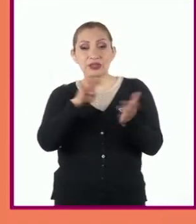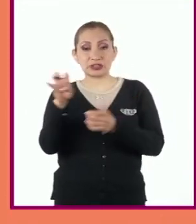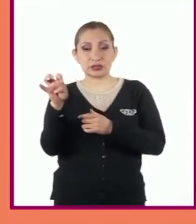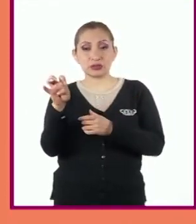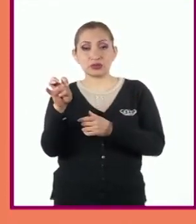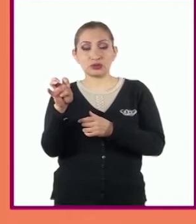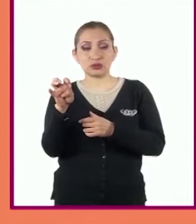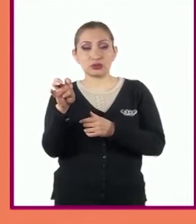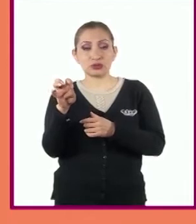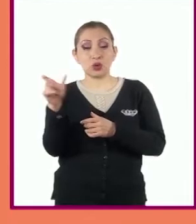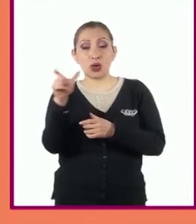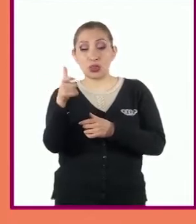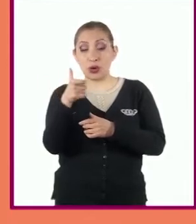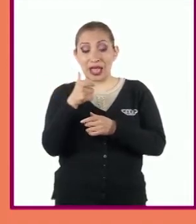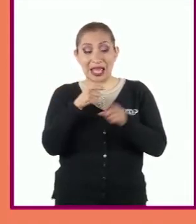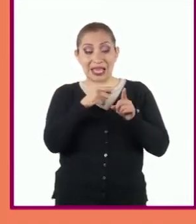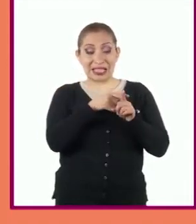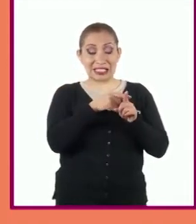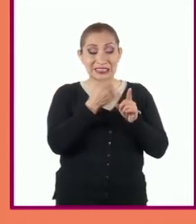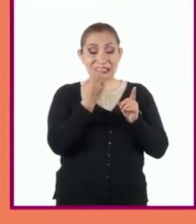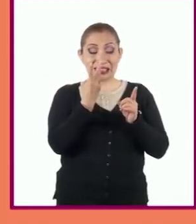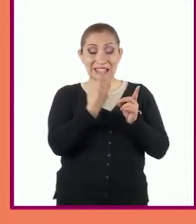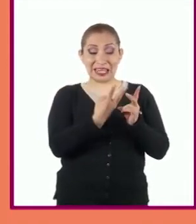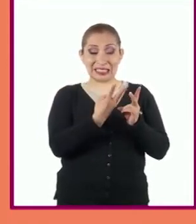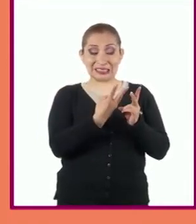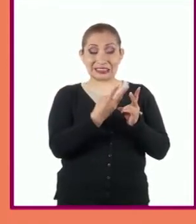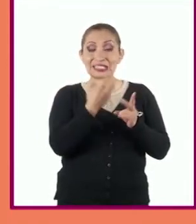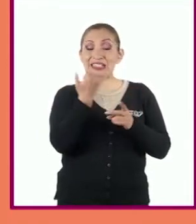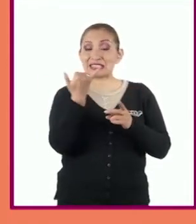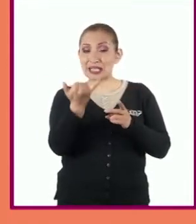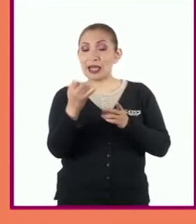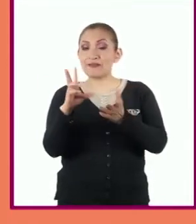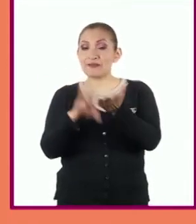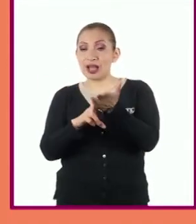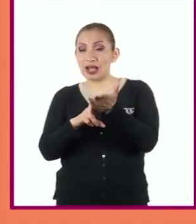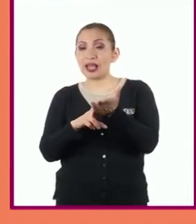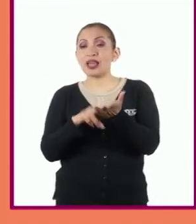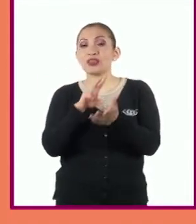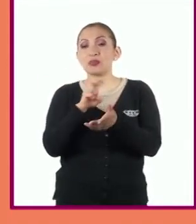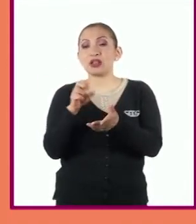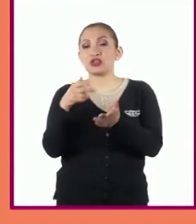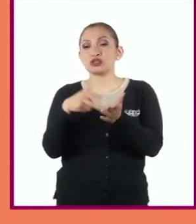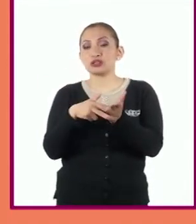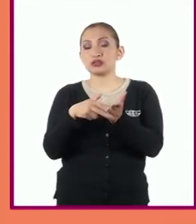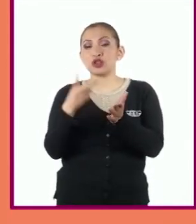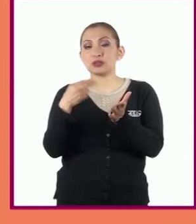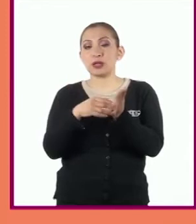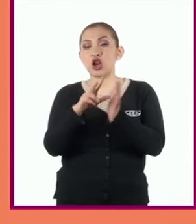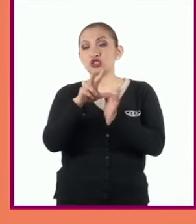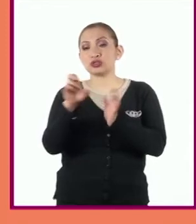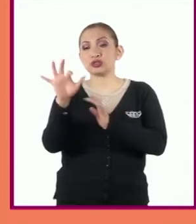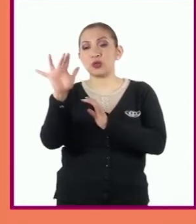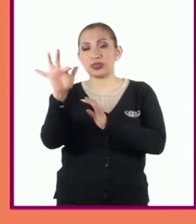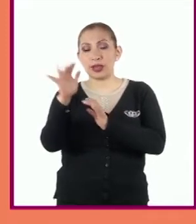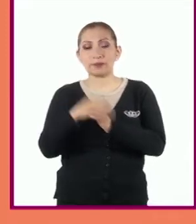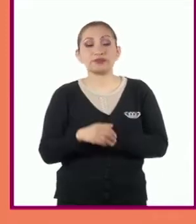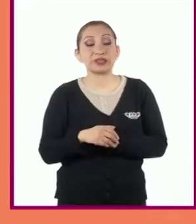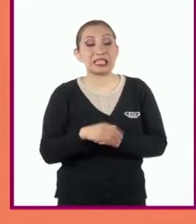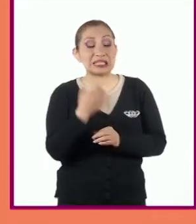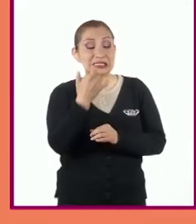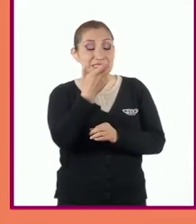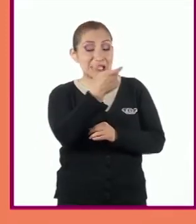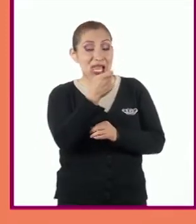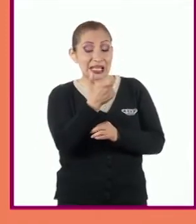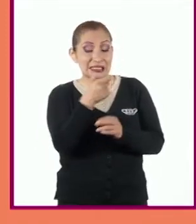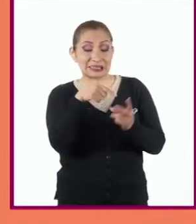1900. Cuando X es igual a 3, Y es igual a 2850. Y si